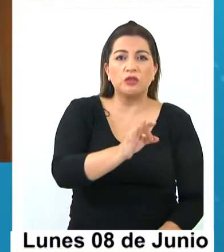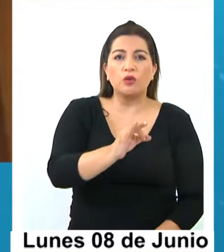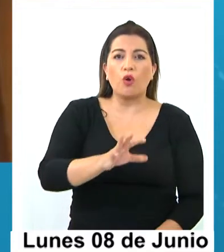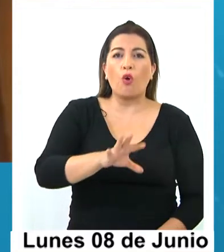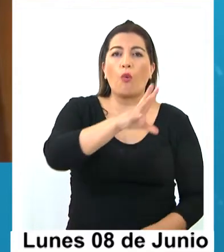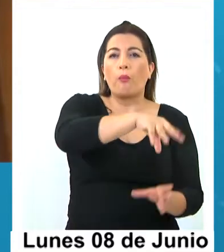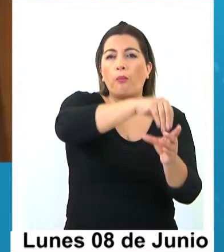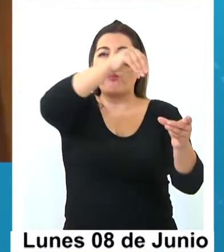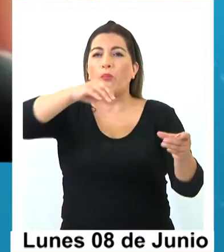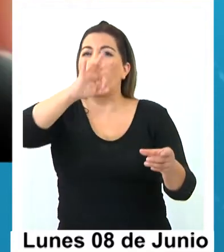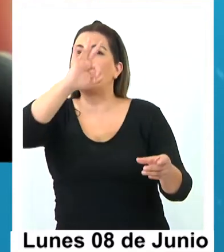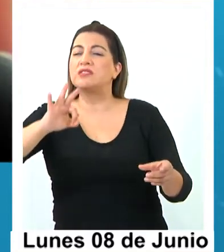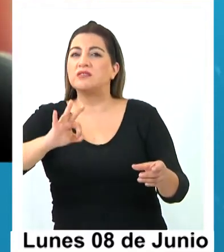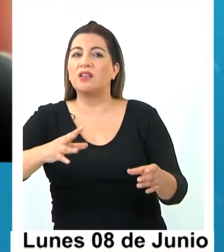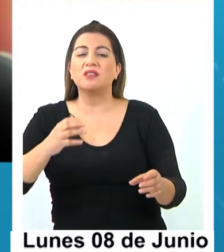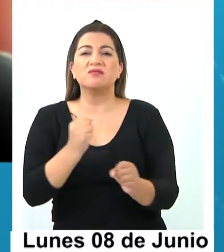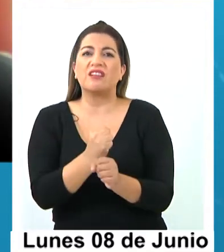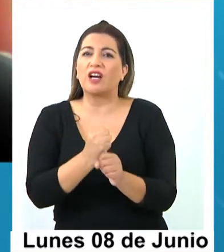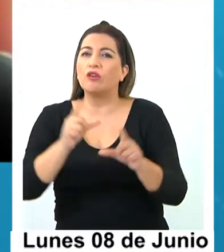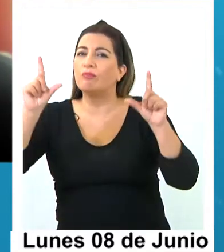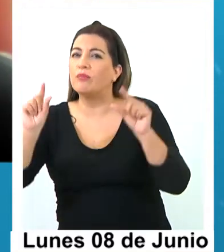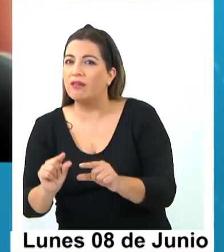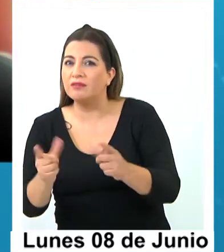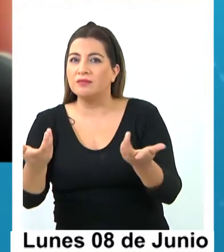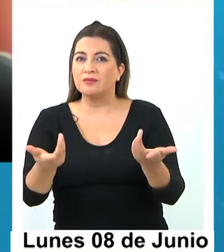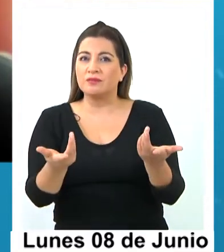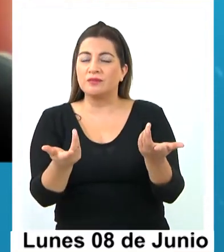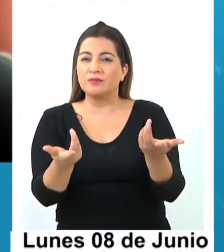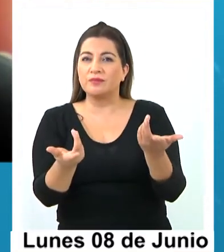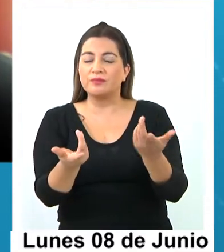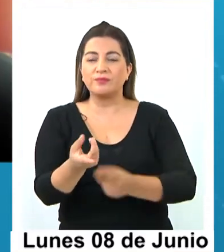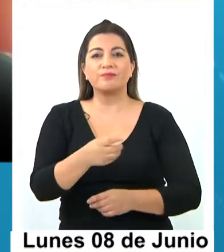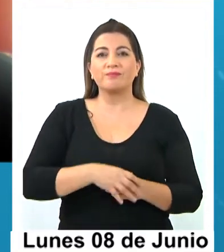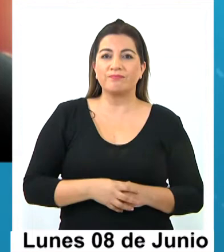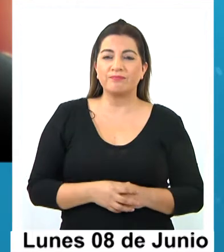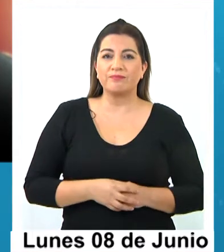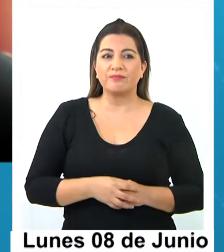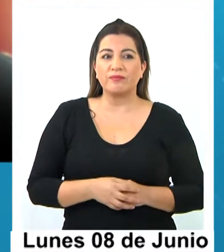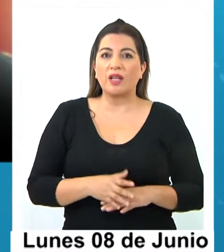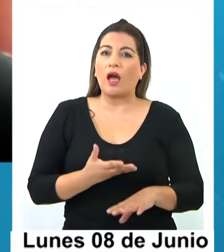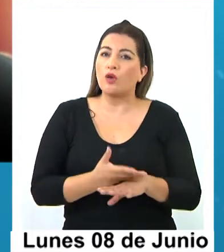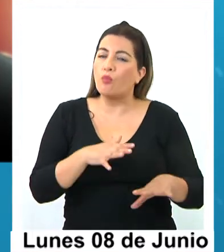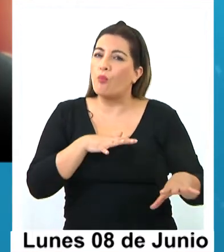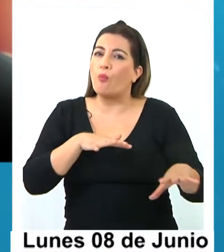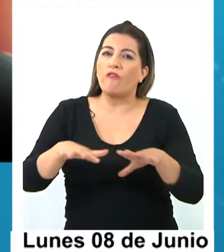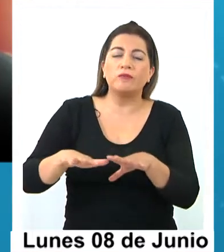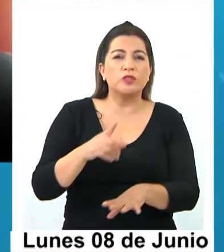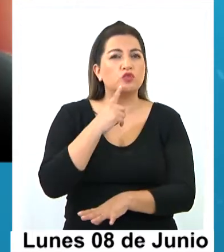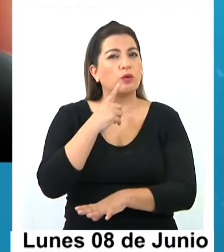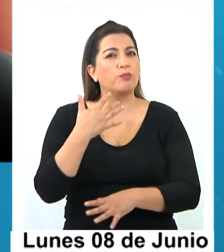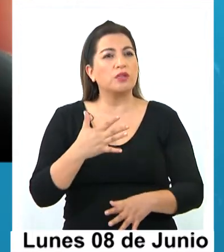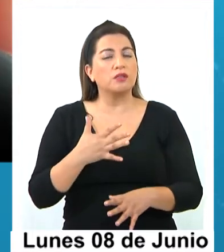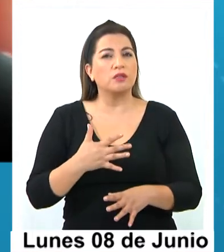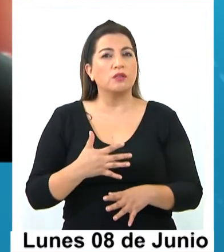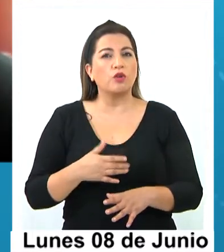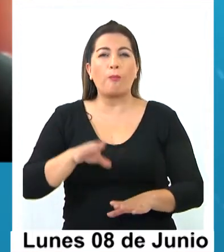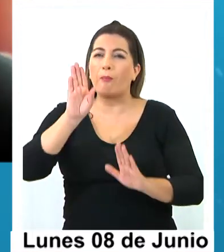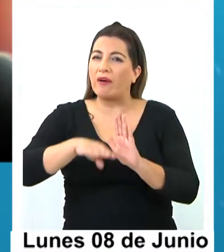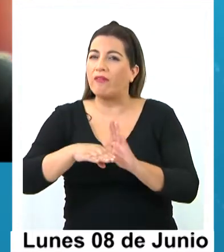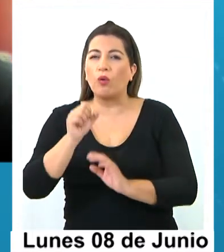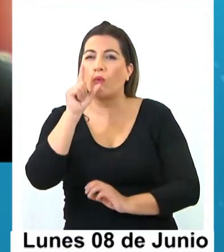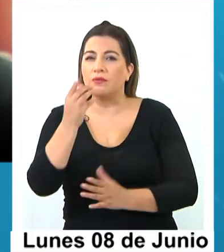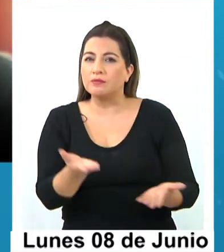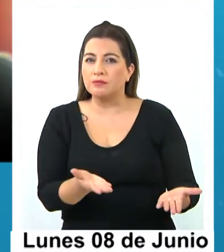digamos. Están, me imagino, tratando de reducir al mínimo, pero igual hay un movimiento importante o es muy